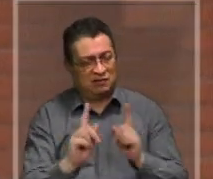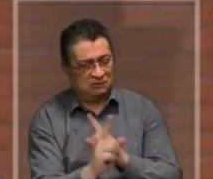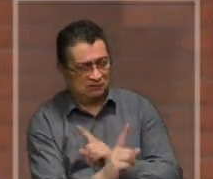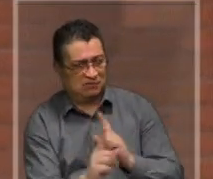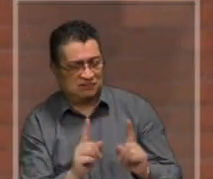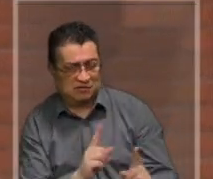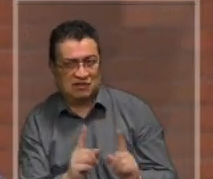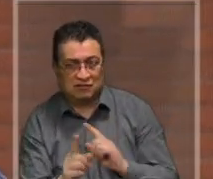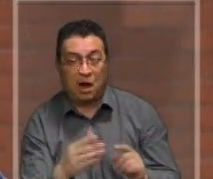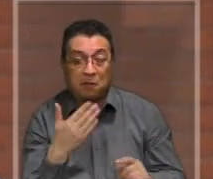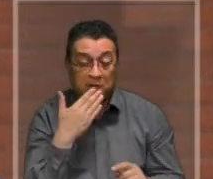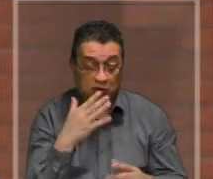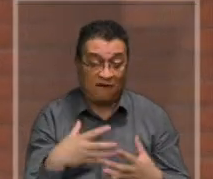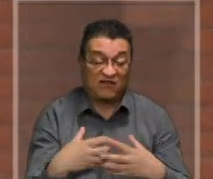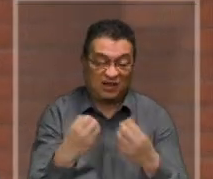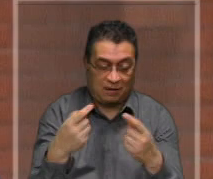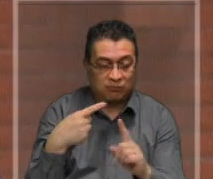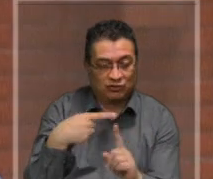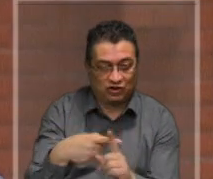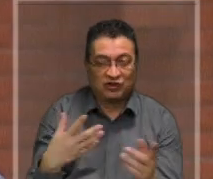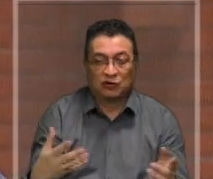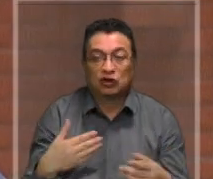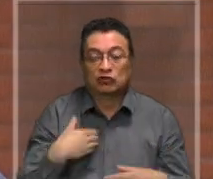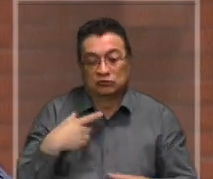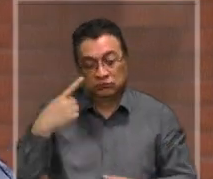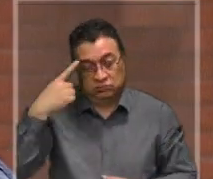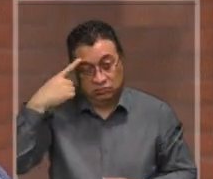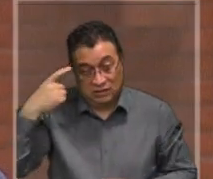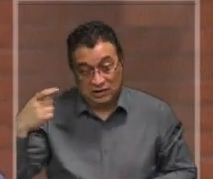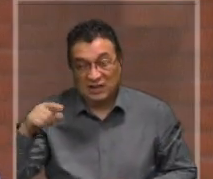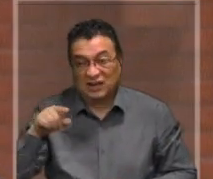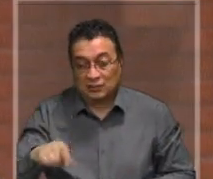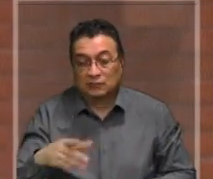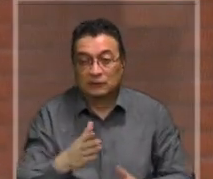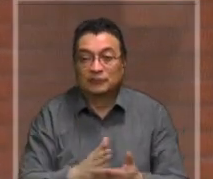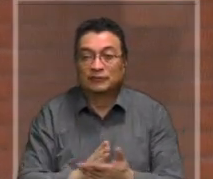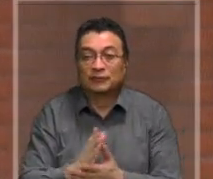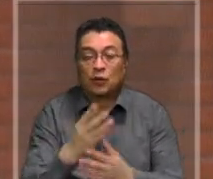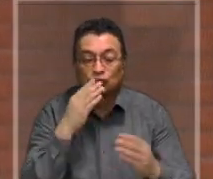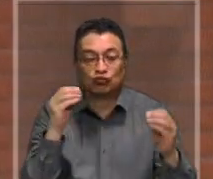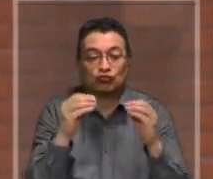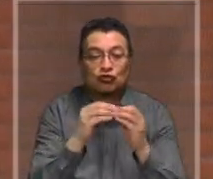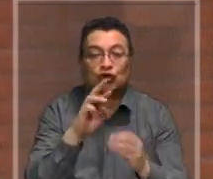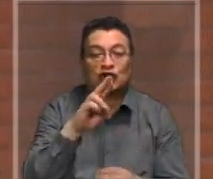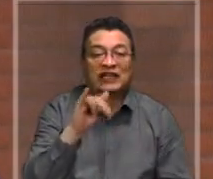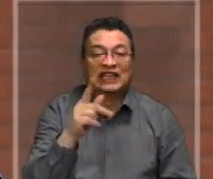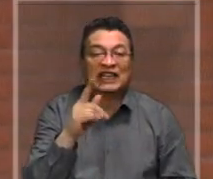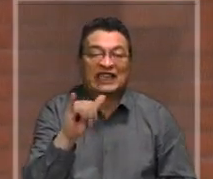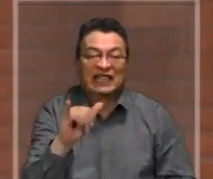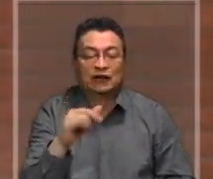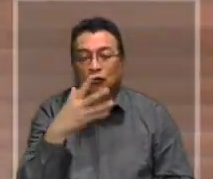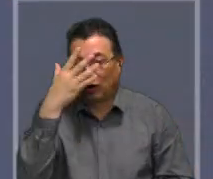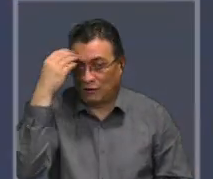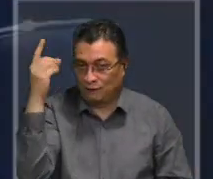también alimenta el festival. Y yo creo que el beso con Ricky Martin nunca se me va a olvidar.